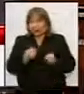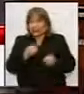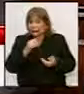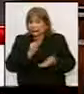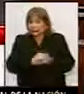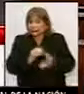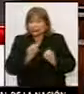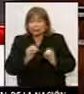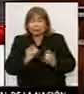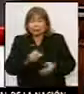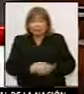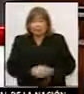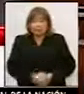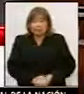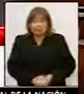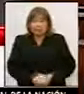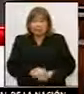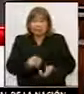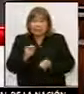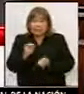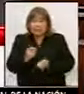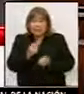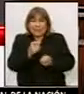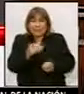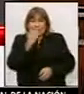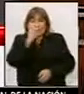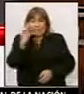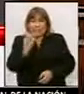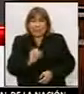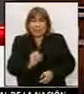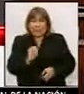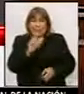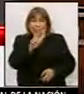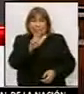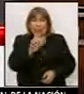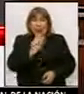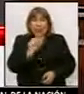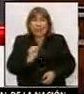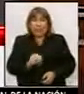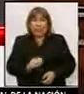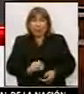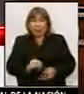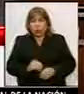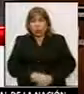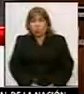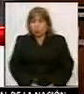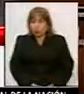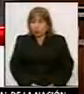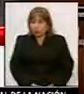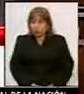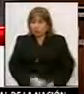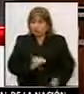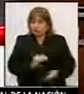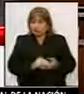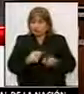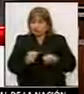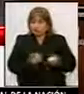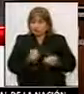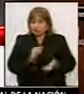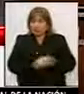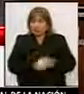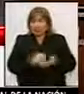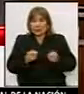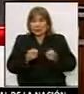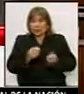banco. Elevaron el porcentaje de 3% que autorizaba el estatuto para hacer crédito, para